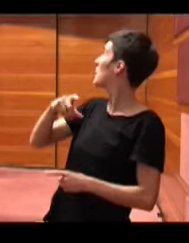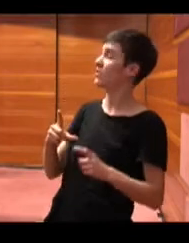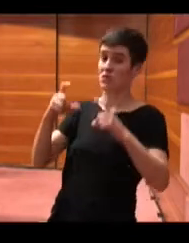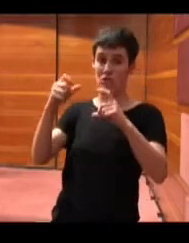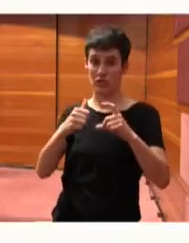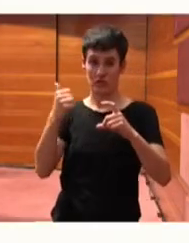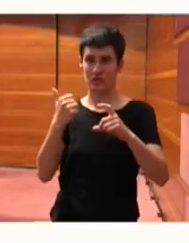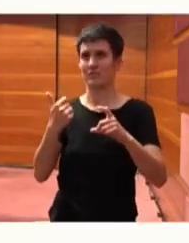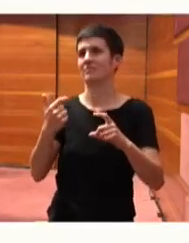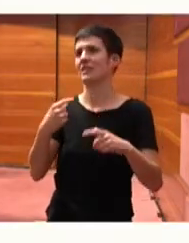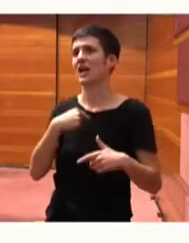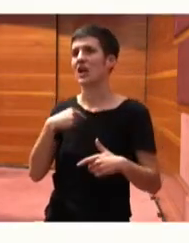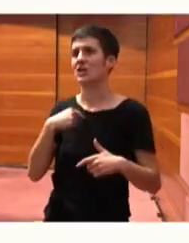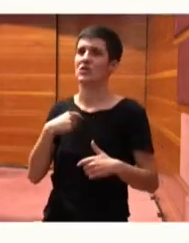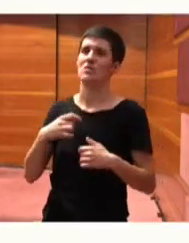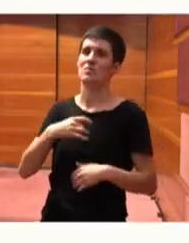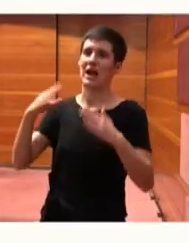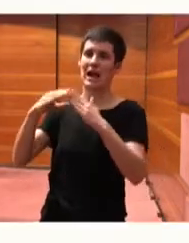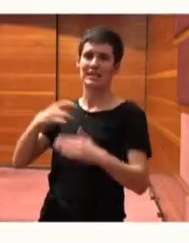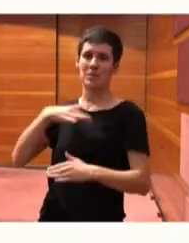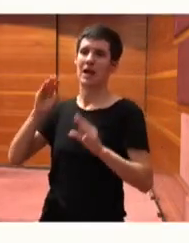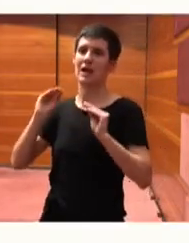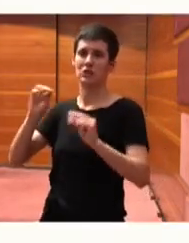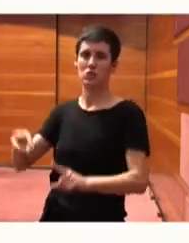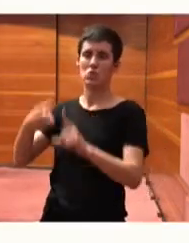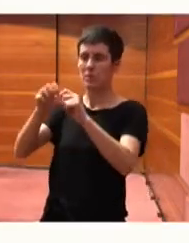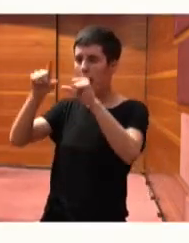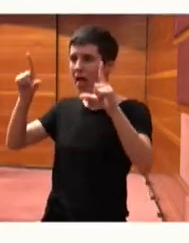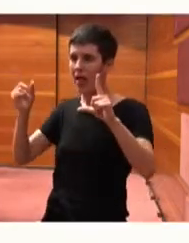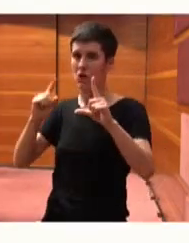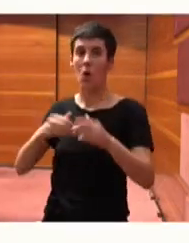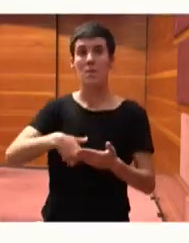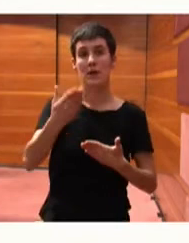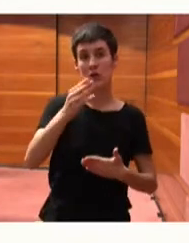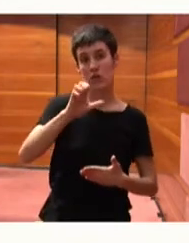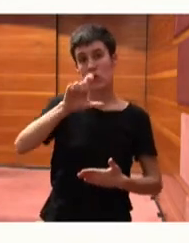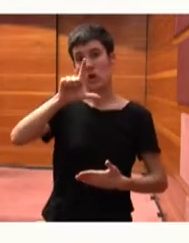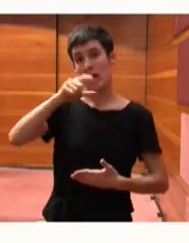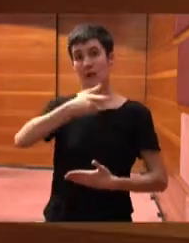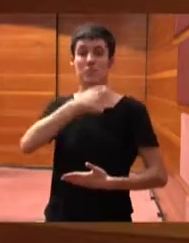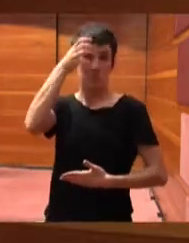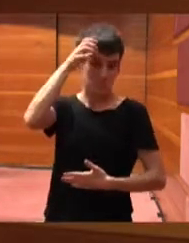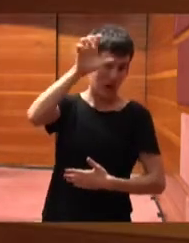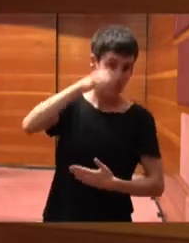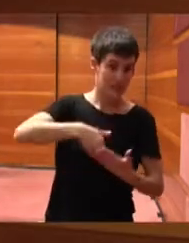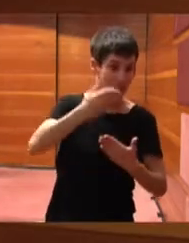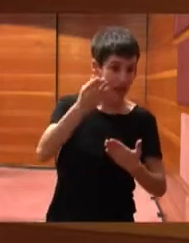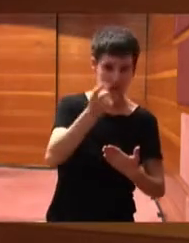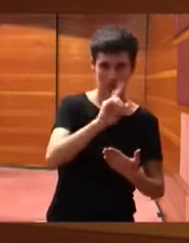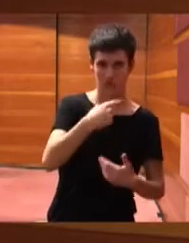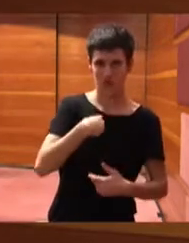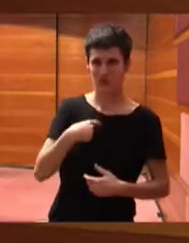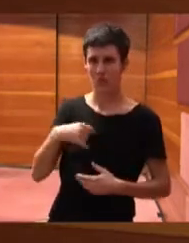Casa Blanca, ¿vale? Yo no entré ni siquiera en El País. Yo me enteré porque me llegó en WhatsApp esta imagen y dije,